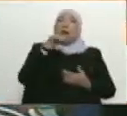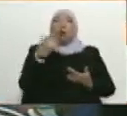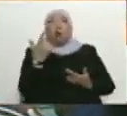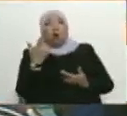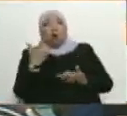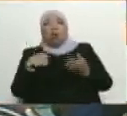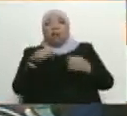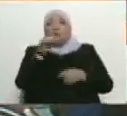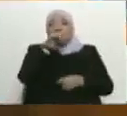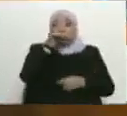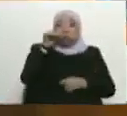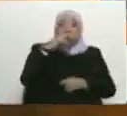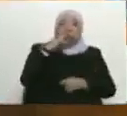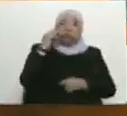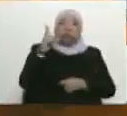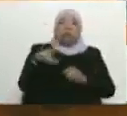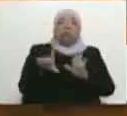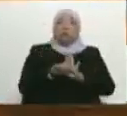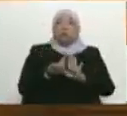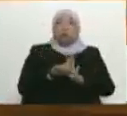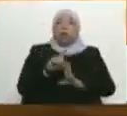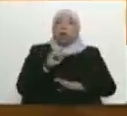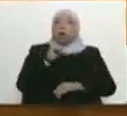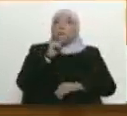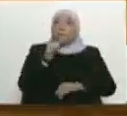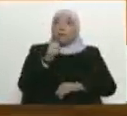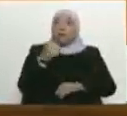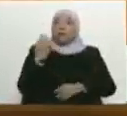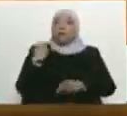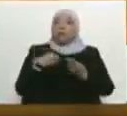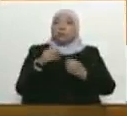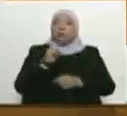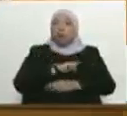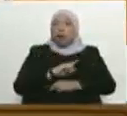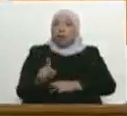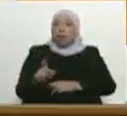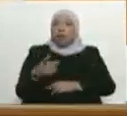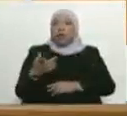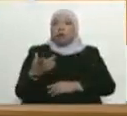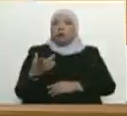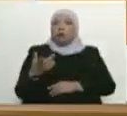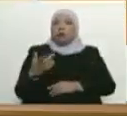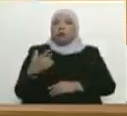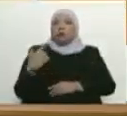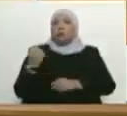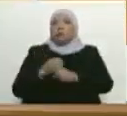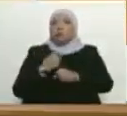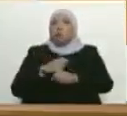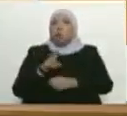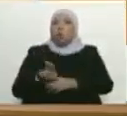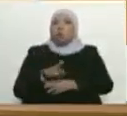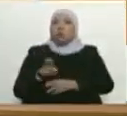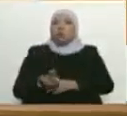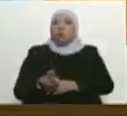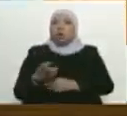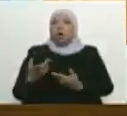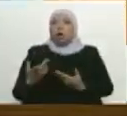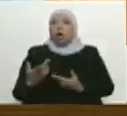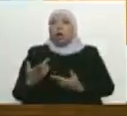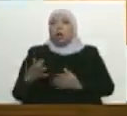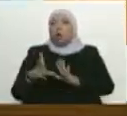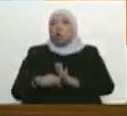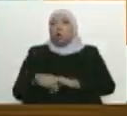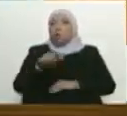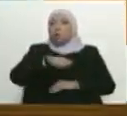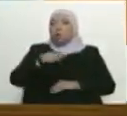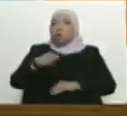tiene también una parte punitiva en la cual se castiga penalmente las conductas que usurpen por